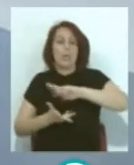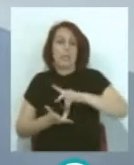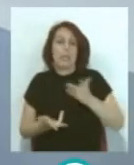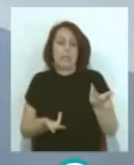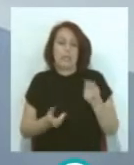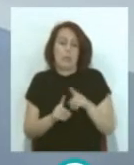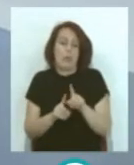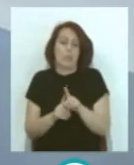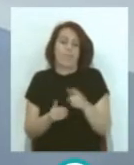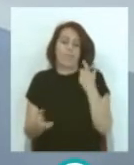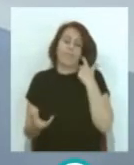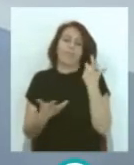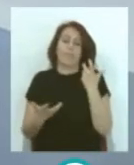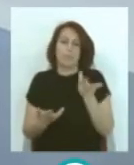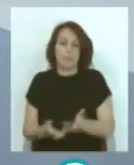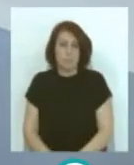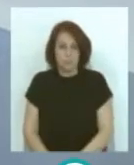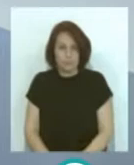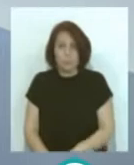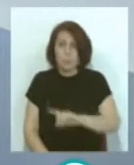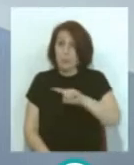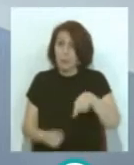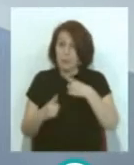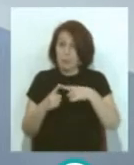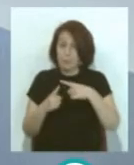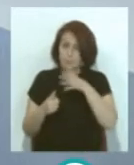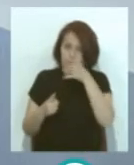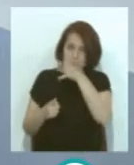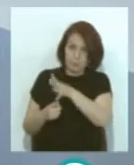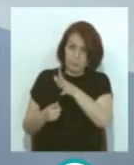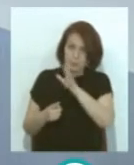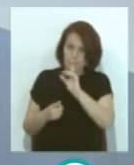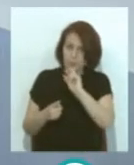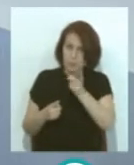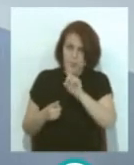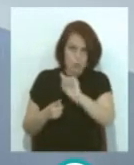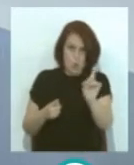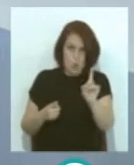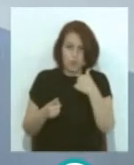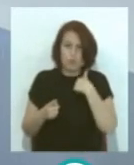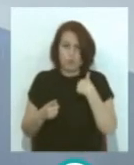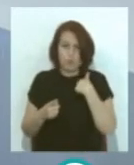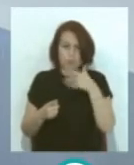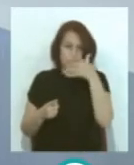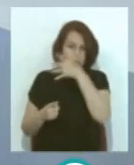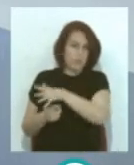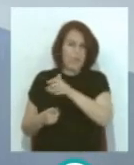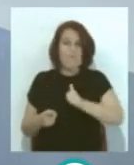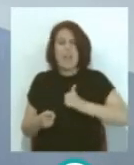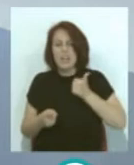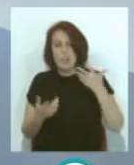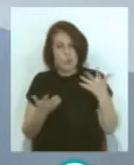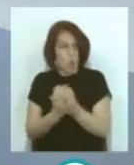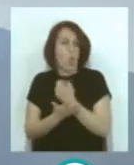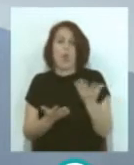hacen. Entonces, primero, no solamente esta denuncia, sino yo eso lo hago extensivo a todas las denuncias falsas que se